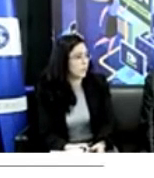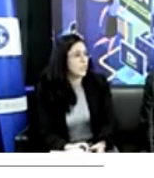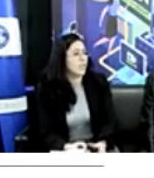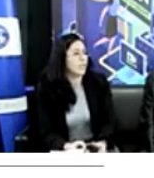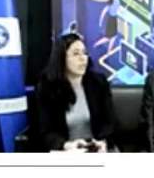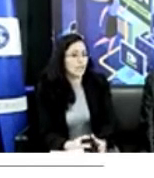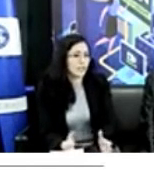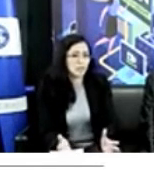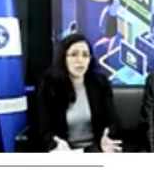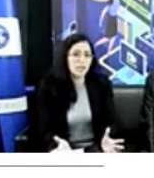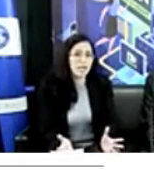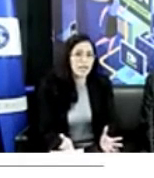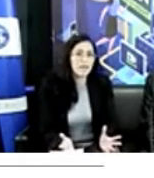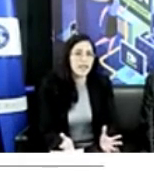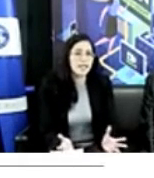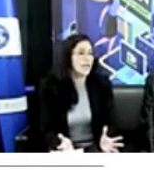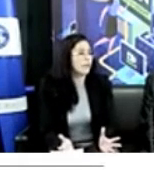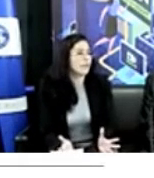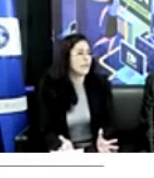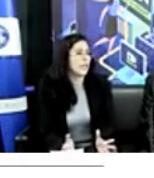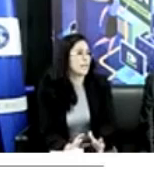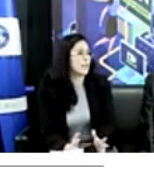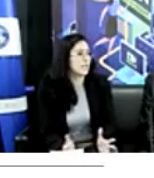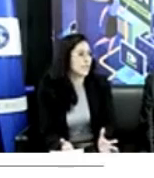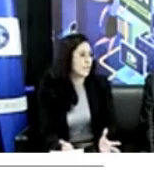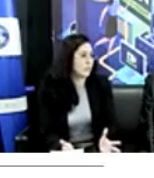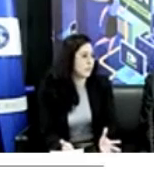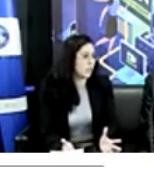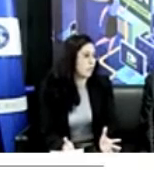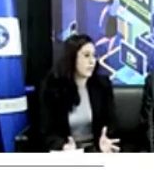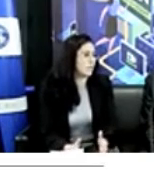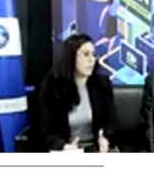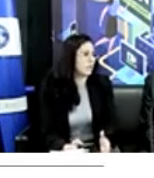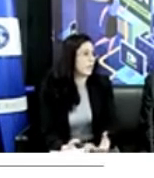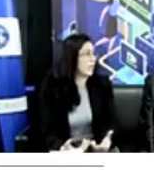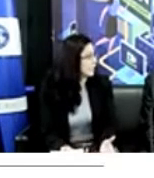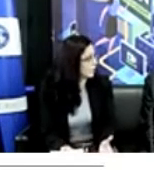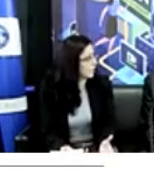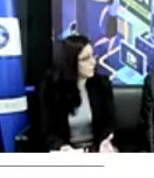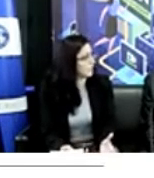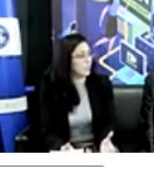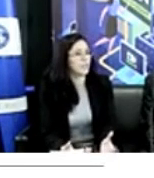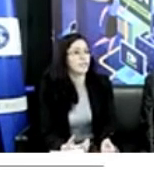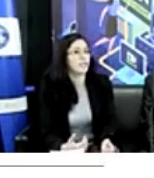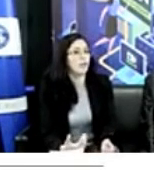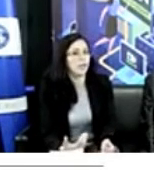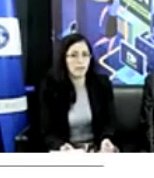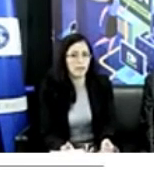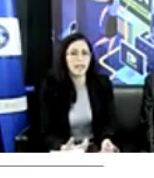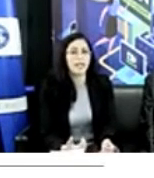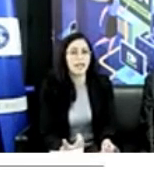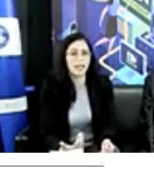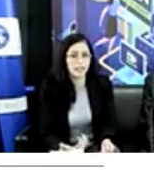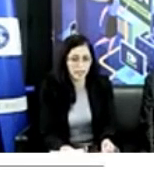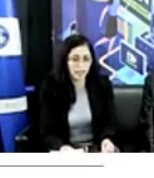tratamiento. Y el tratamiento ya se diferencia entonces de que sí necesitamos ya un experto en adicciones, que sepa de la